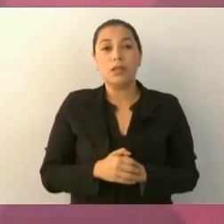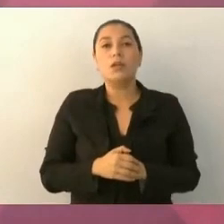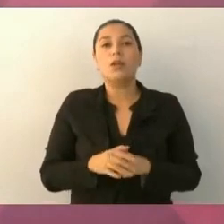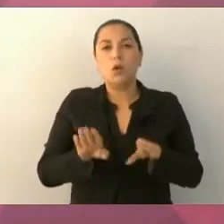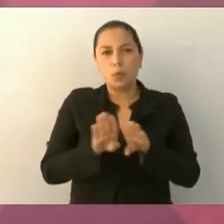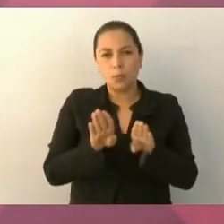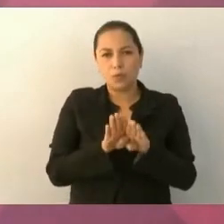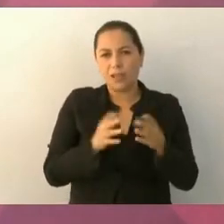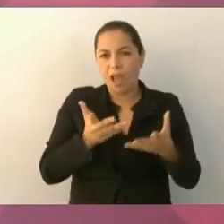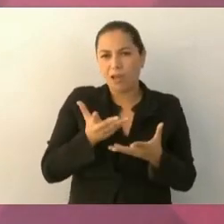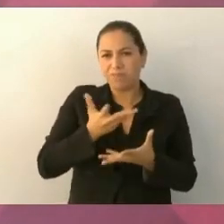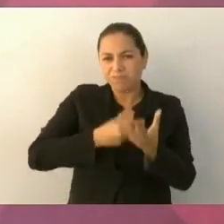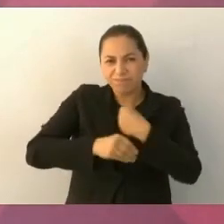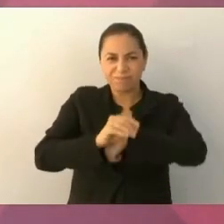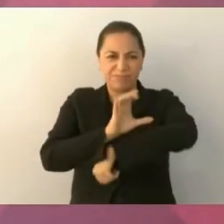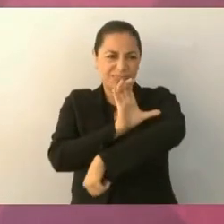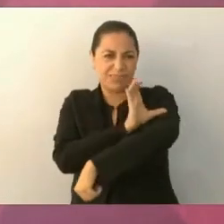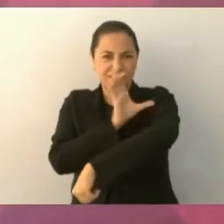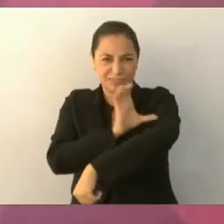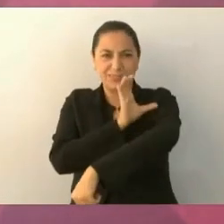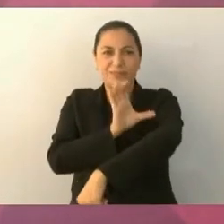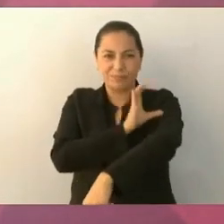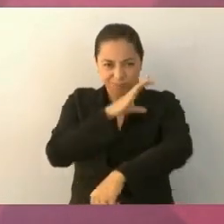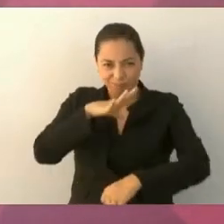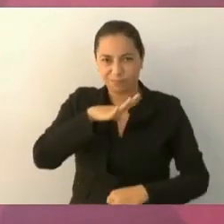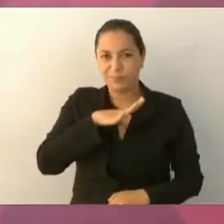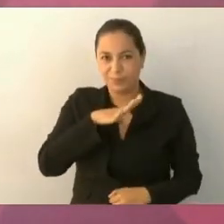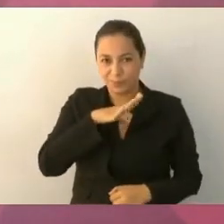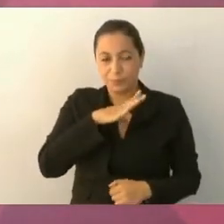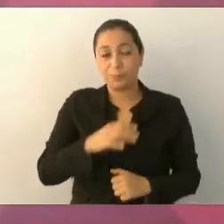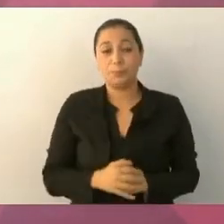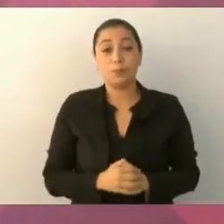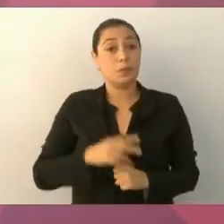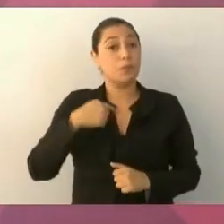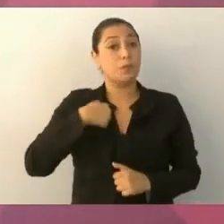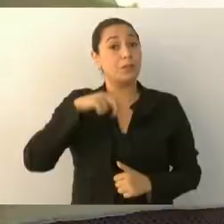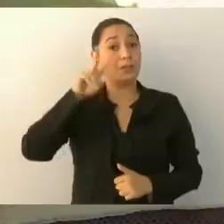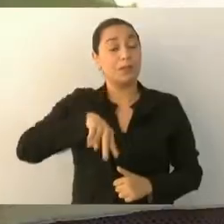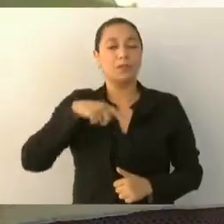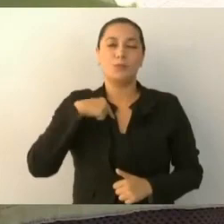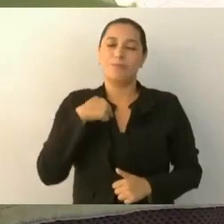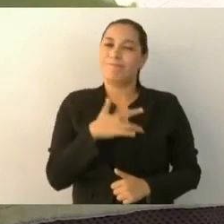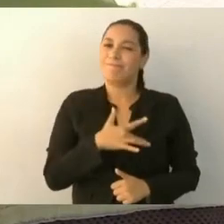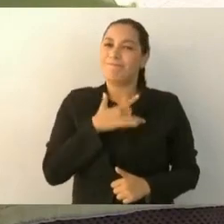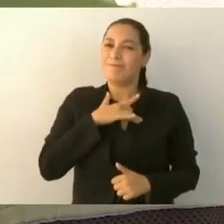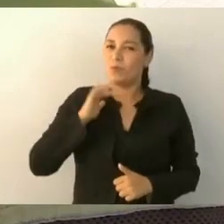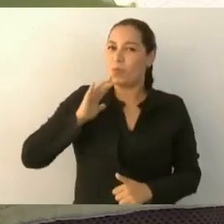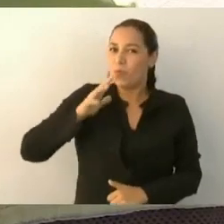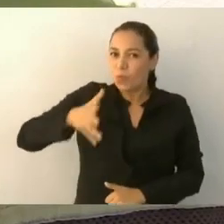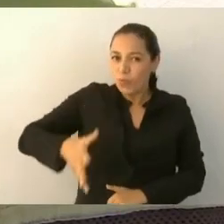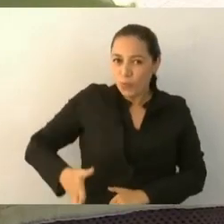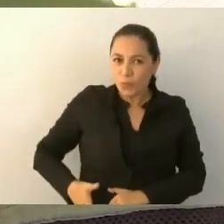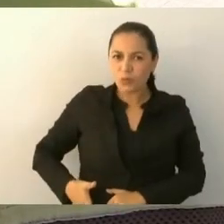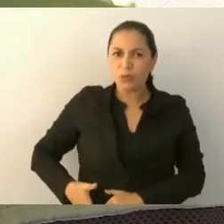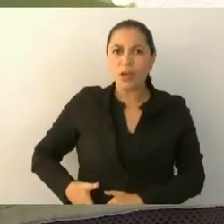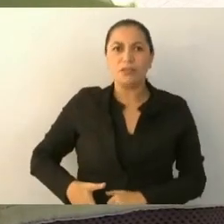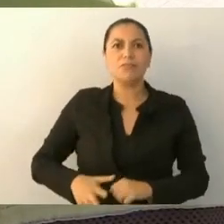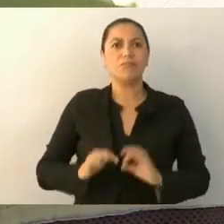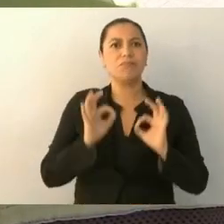energía eléctrica. Me da mucho orgullo el que se haya logrado